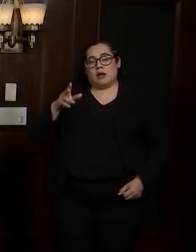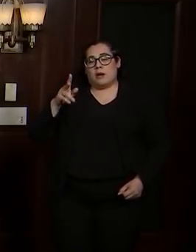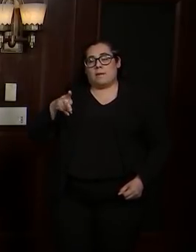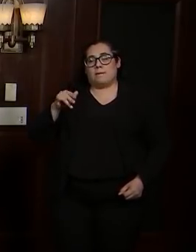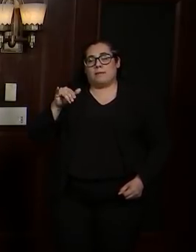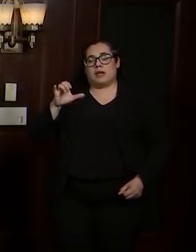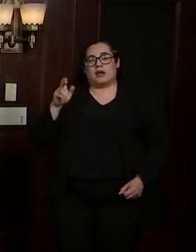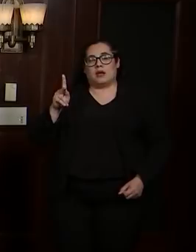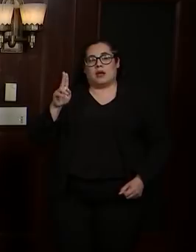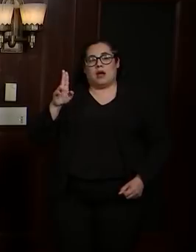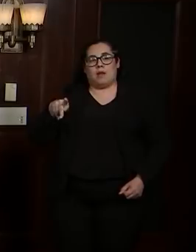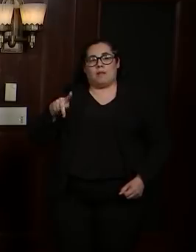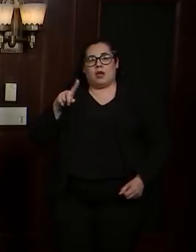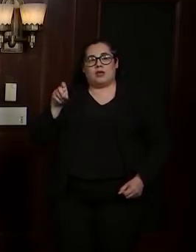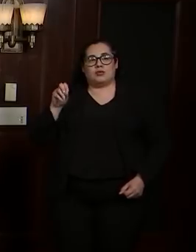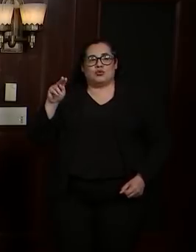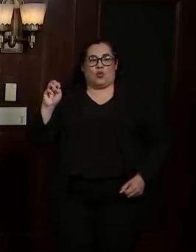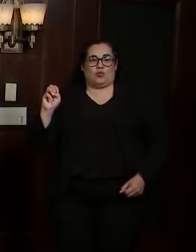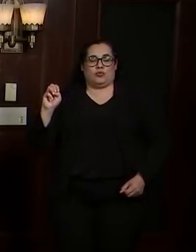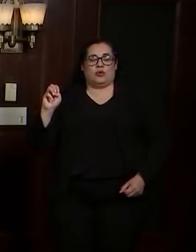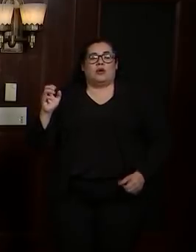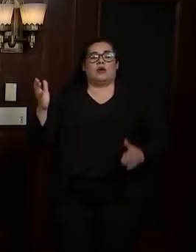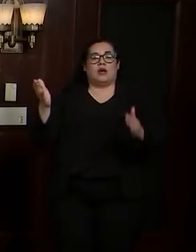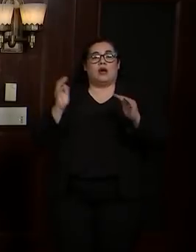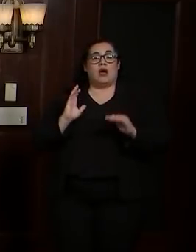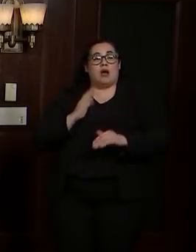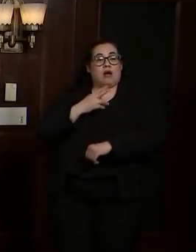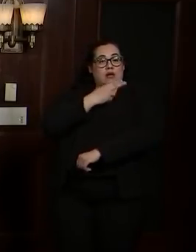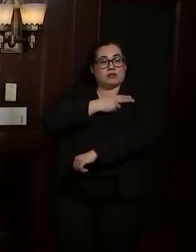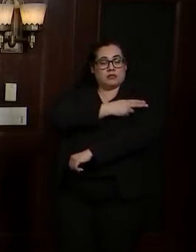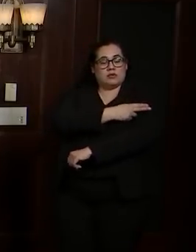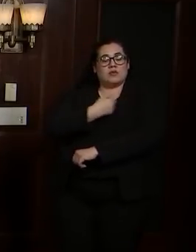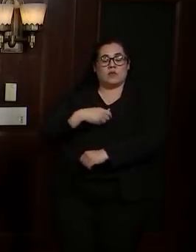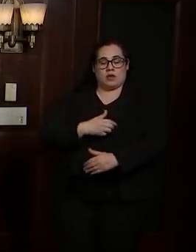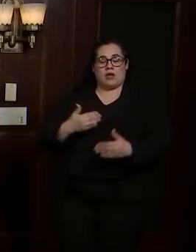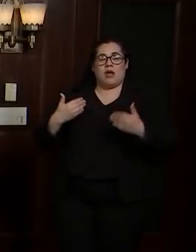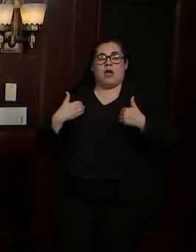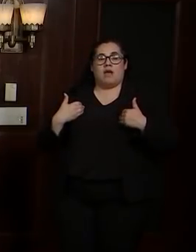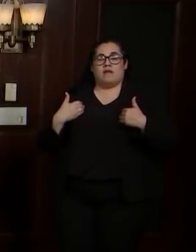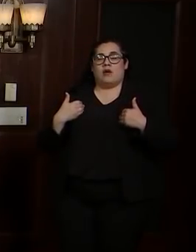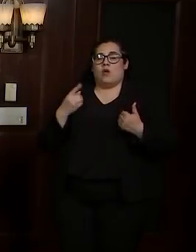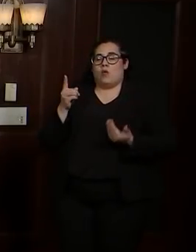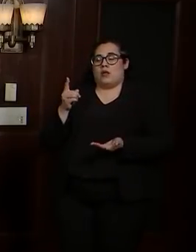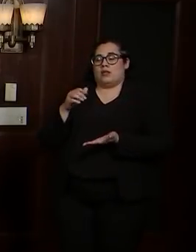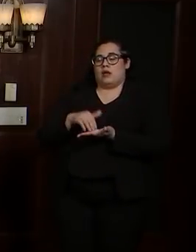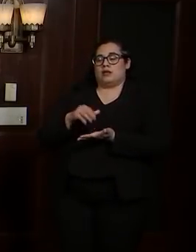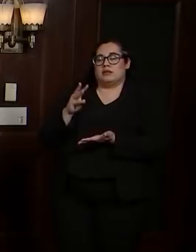ladot.lacity.org/pickup zone. En nuestros hospitales tenemos